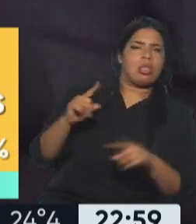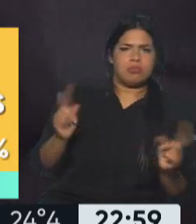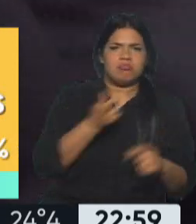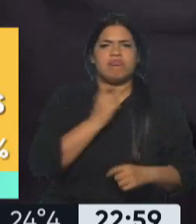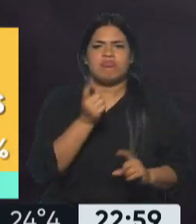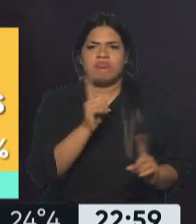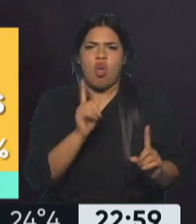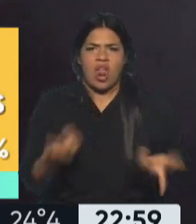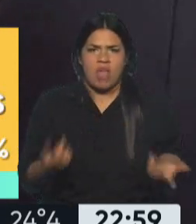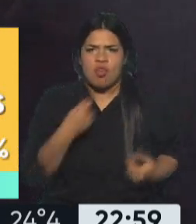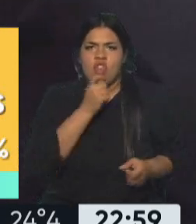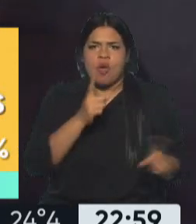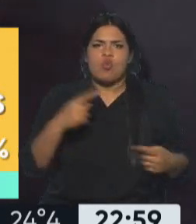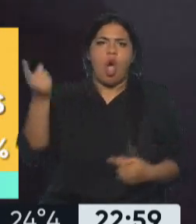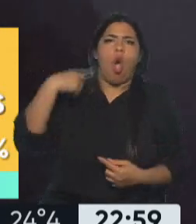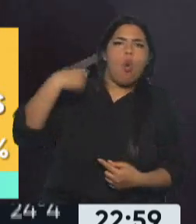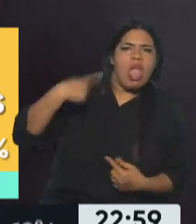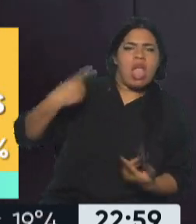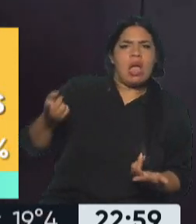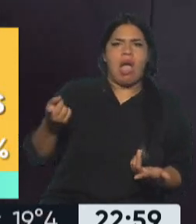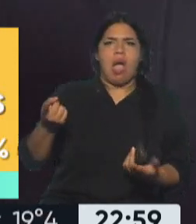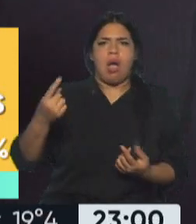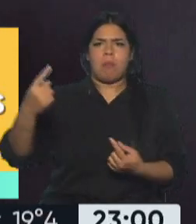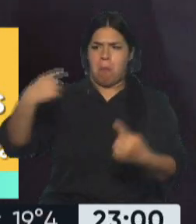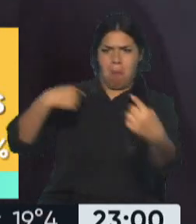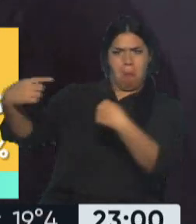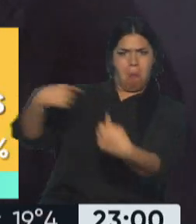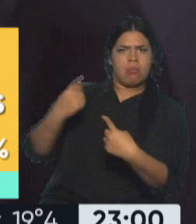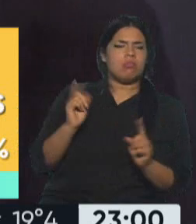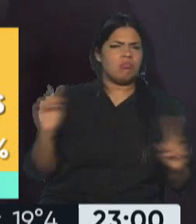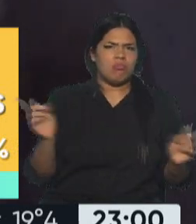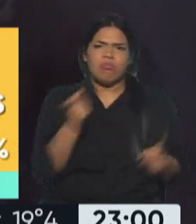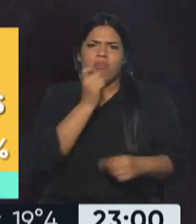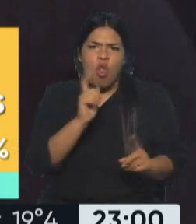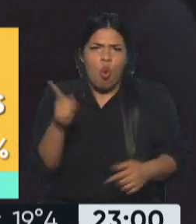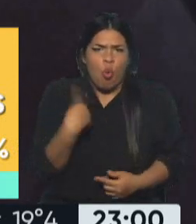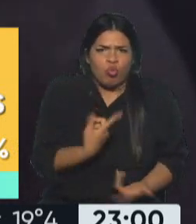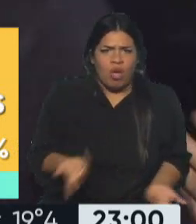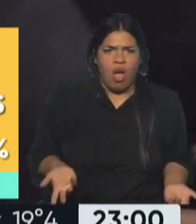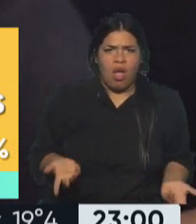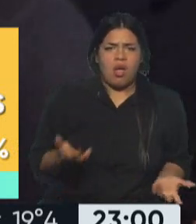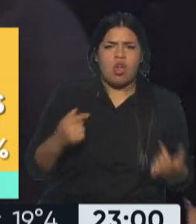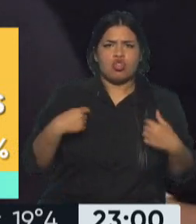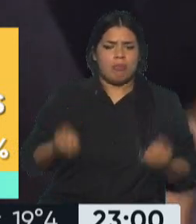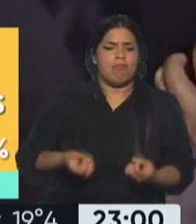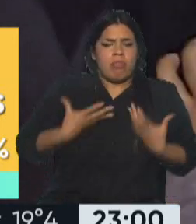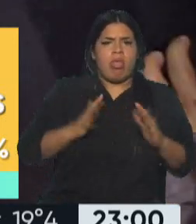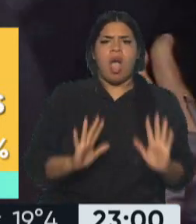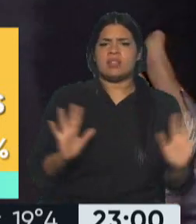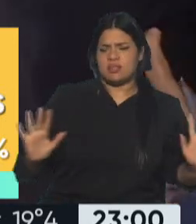ordenen, nos obliguen, nos señalen, no nos gusta. Hay veces que se expresa de una manera, hay veces que se expresa de